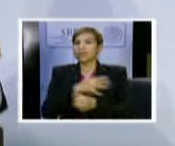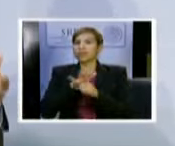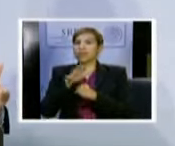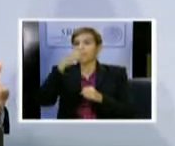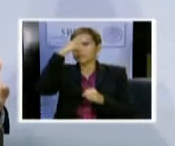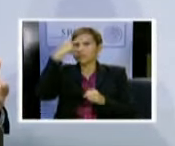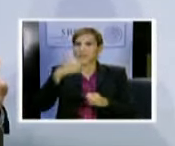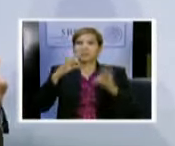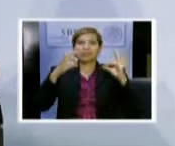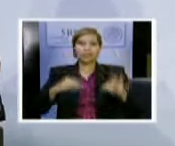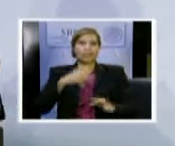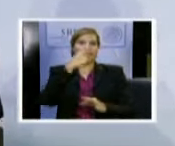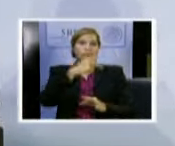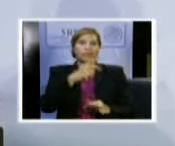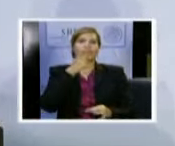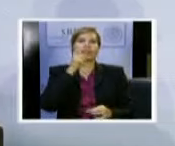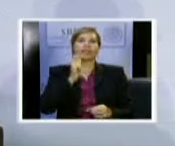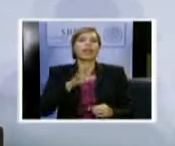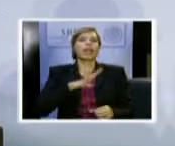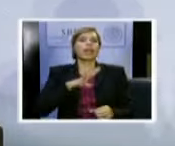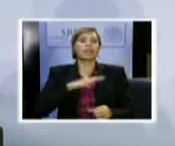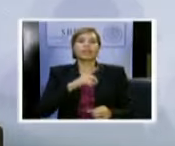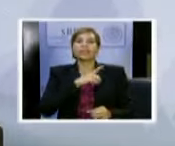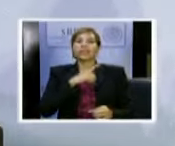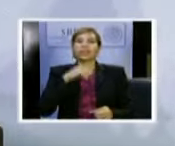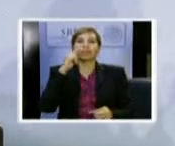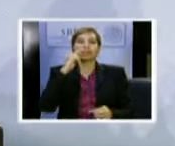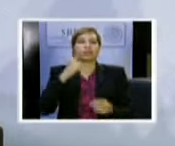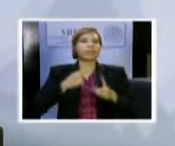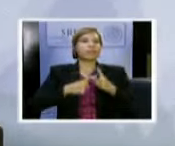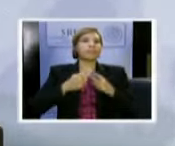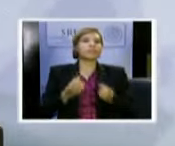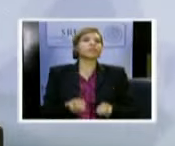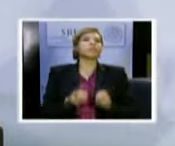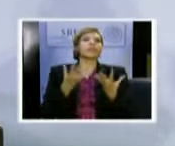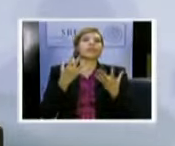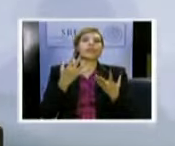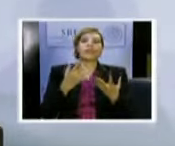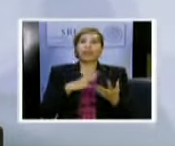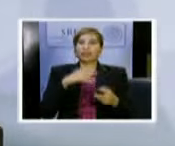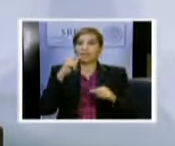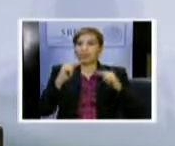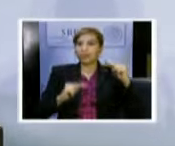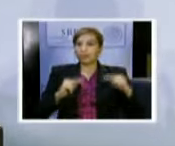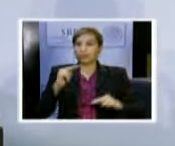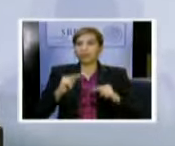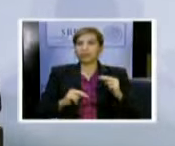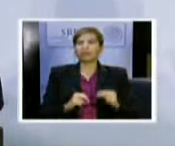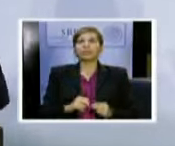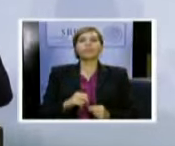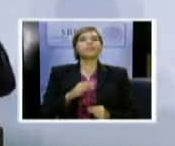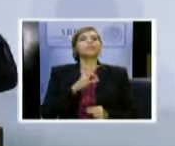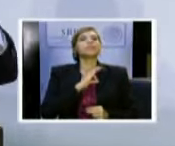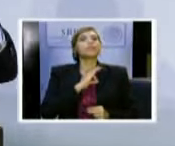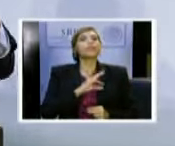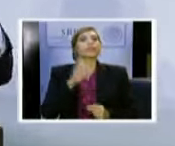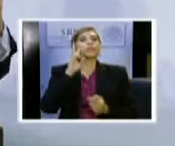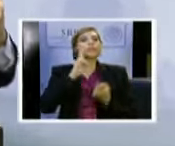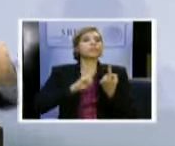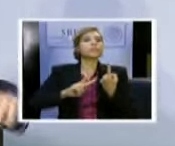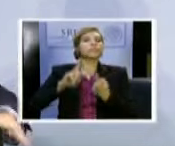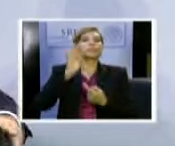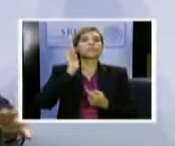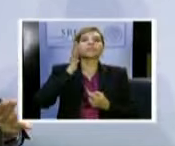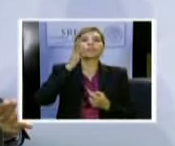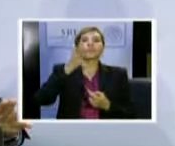Son mexicanos. Es decir, nada más tendremos que dimensionar esta cifra para proyectar